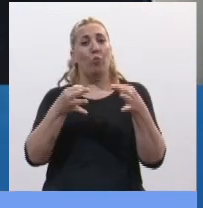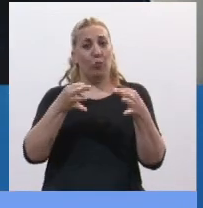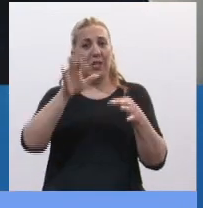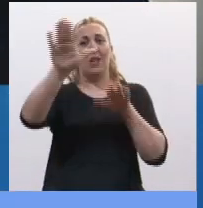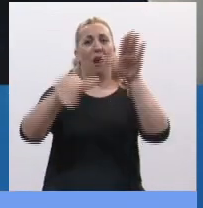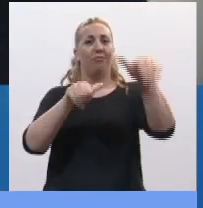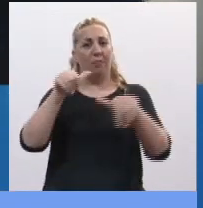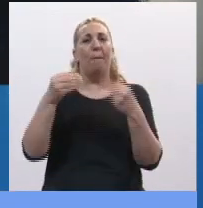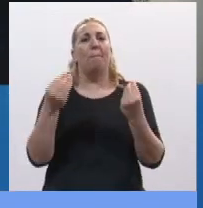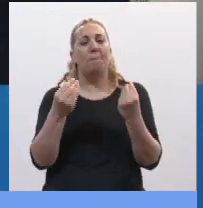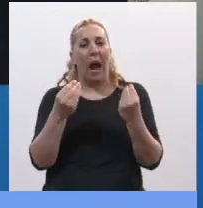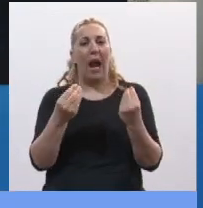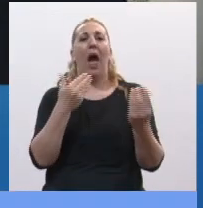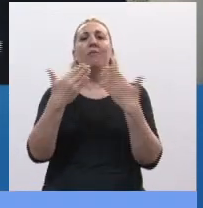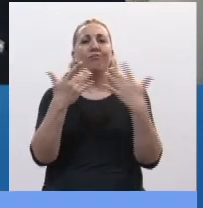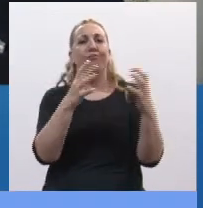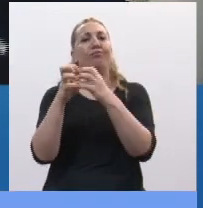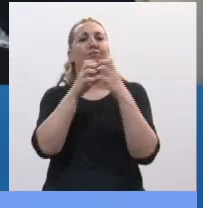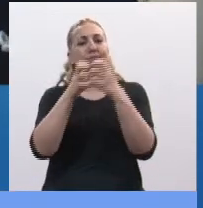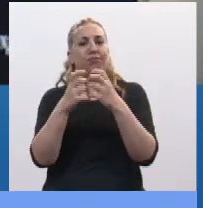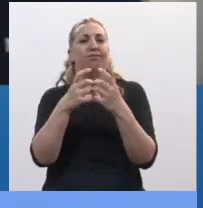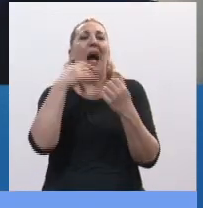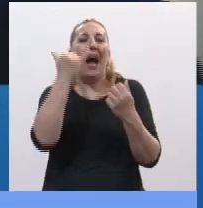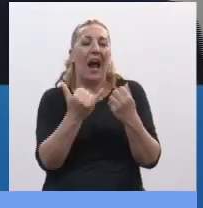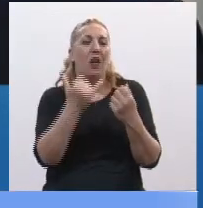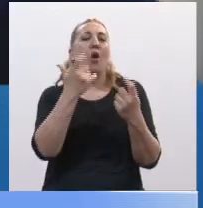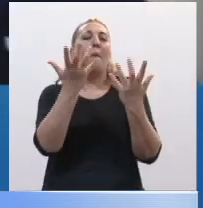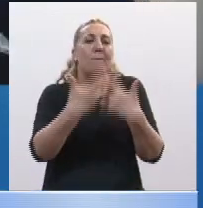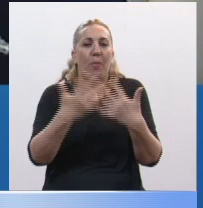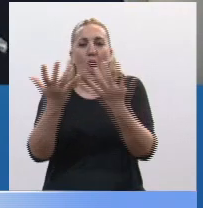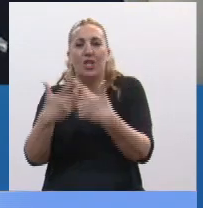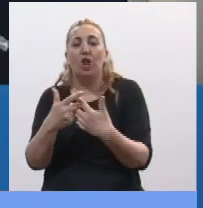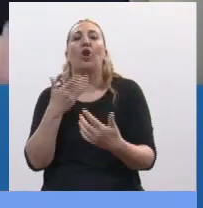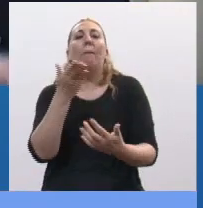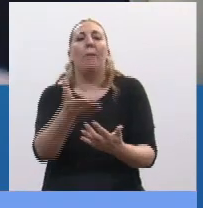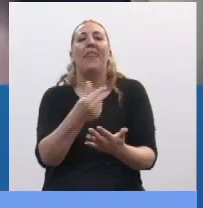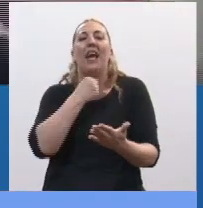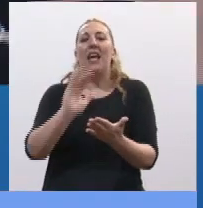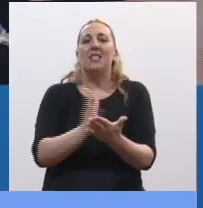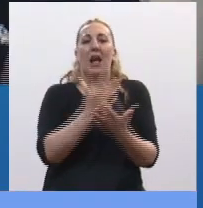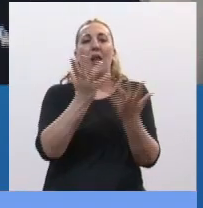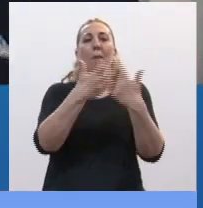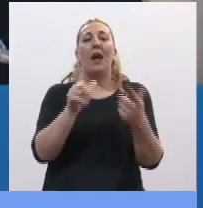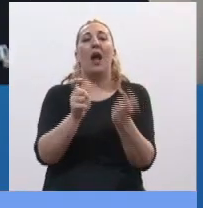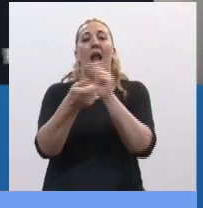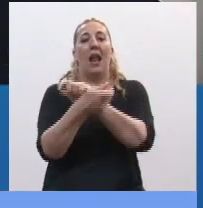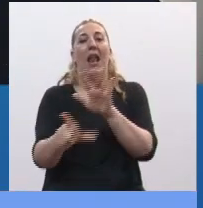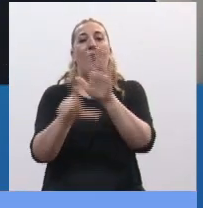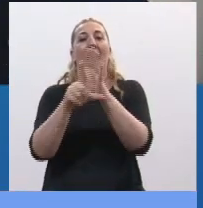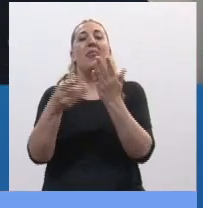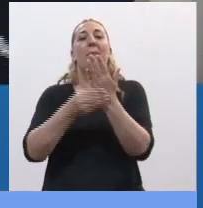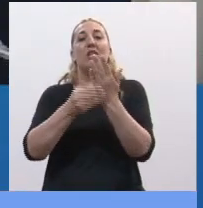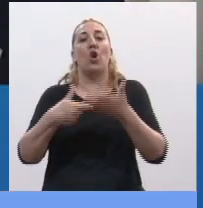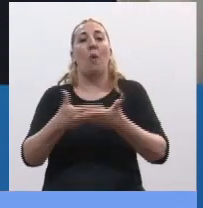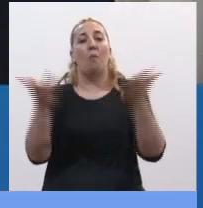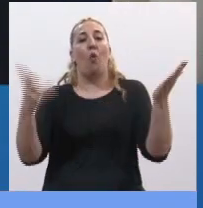Justicia convoque para dar tratamiento a ambos proyectos, pidiendo retirar los proyectos que modifican la ley orgánica del